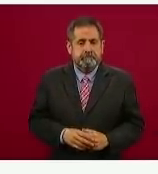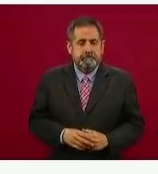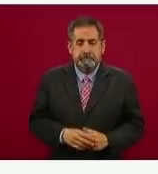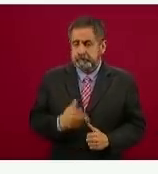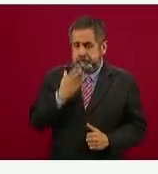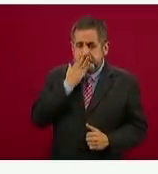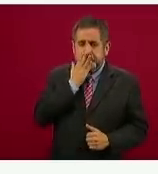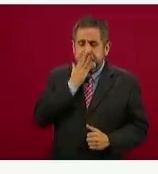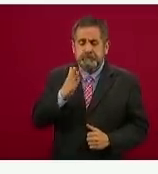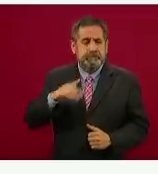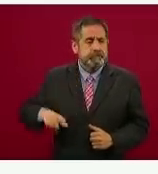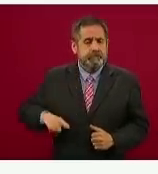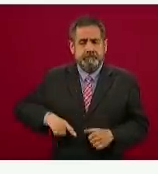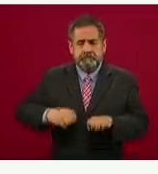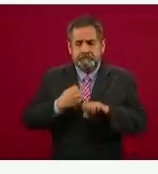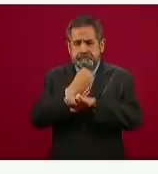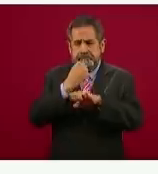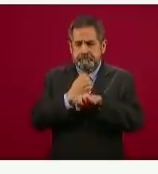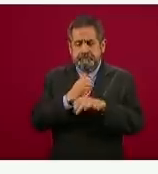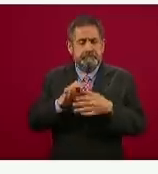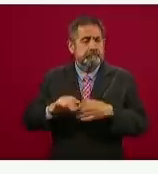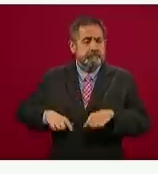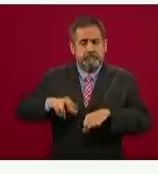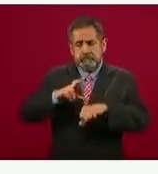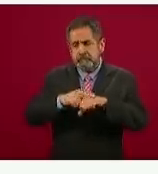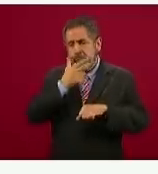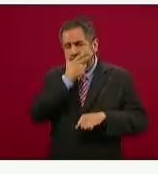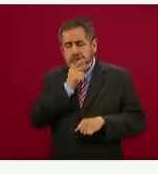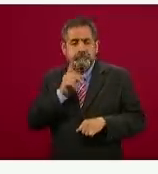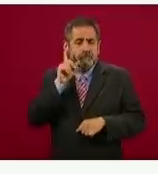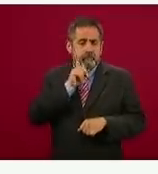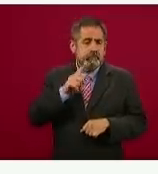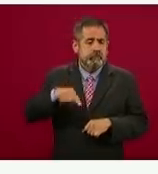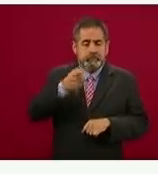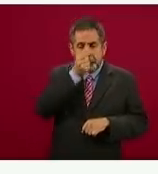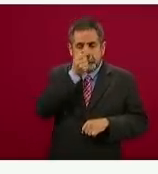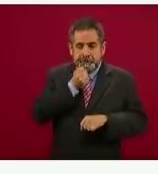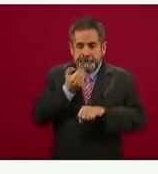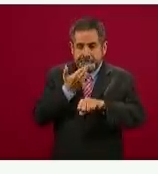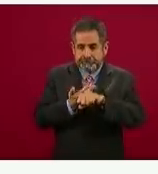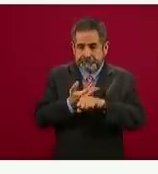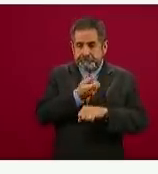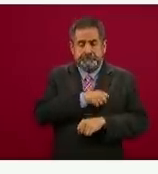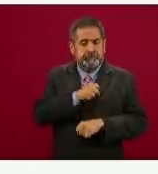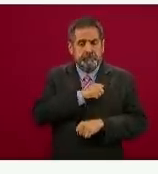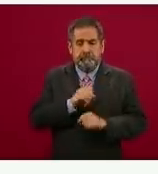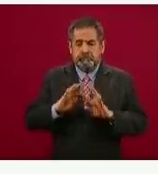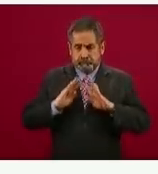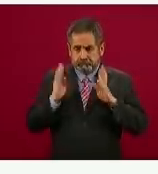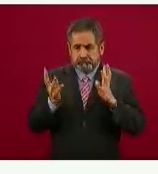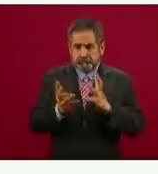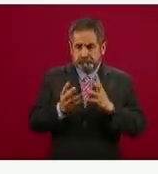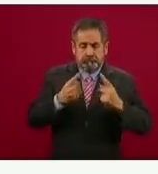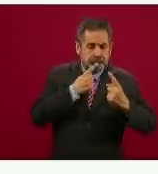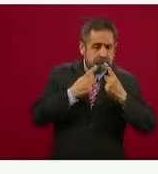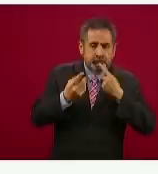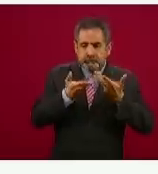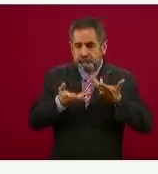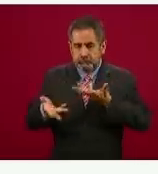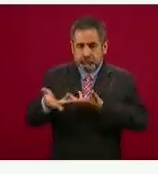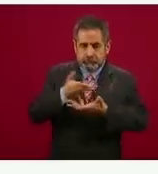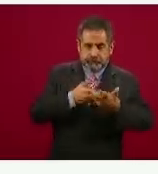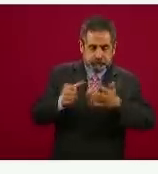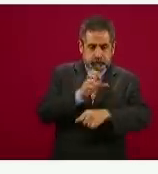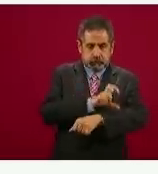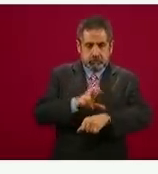colaboración de los gobiernos estatales, sus gobernadores, las gobernadoras, sus secretarias y secretarios de salud. Tuvimos reuniones de coordinación con